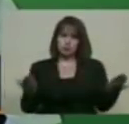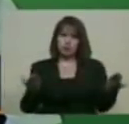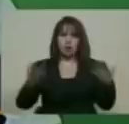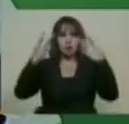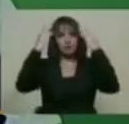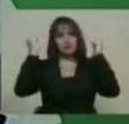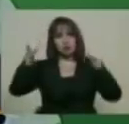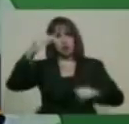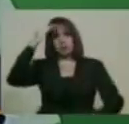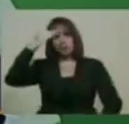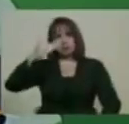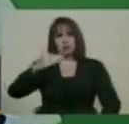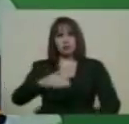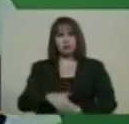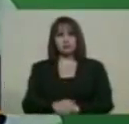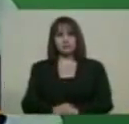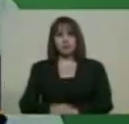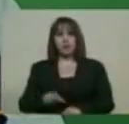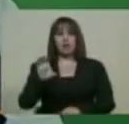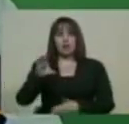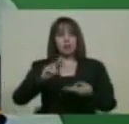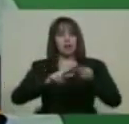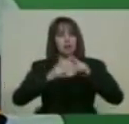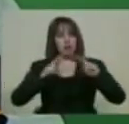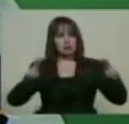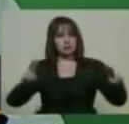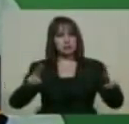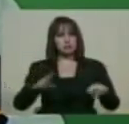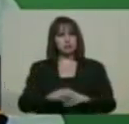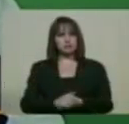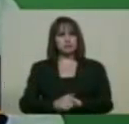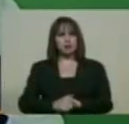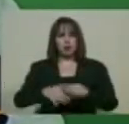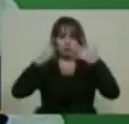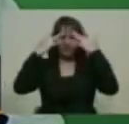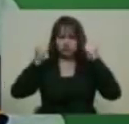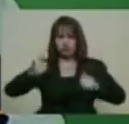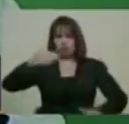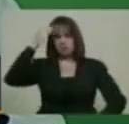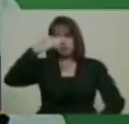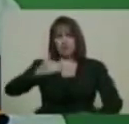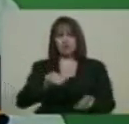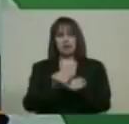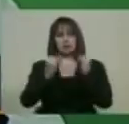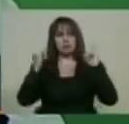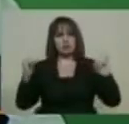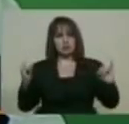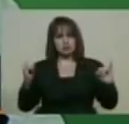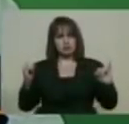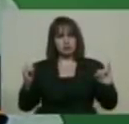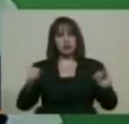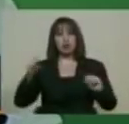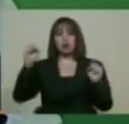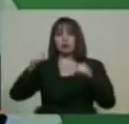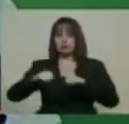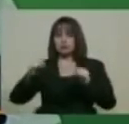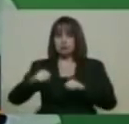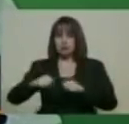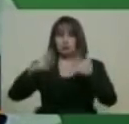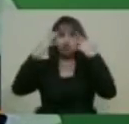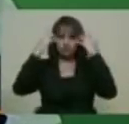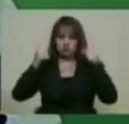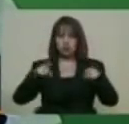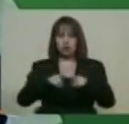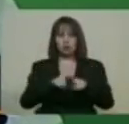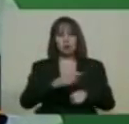profesionales militares de la paz, profesionales militares de la independencia, ¿sí? Para eso son profesionales